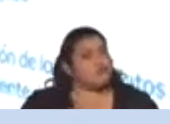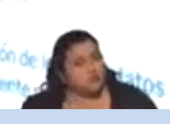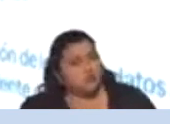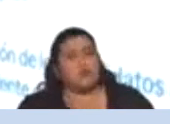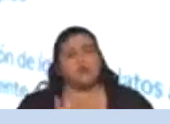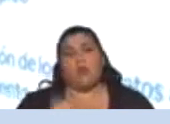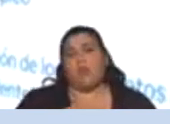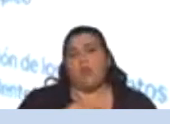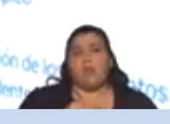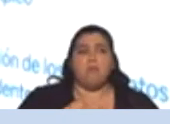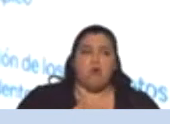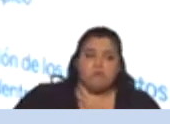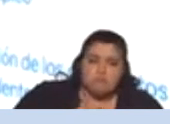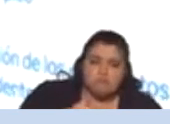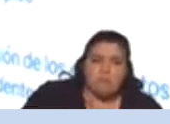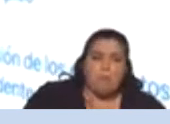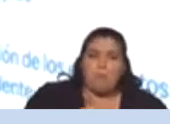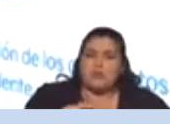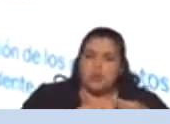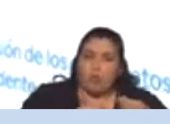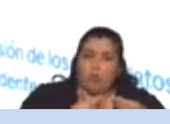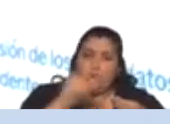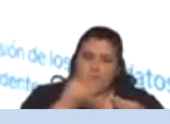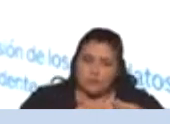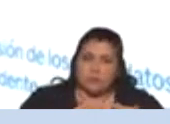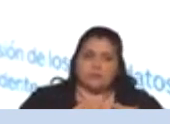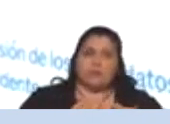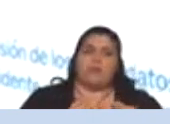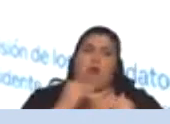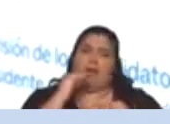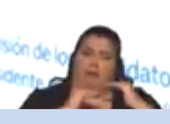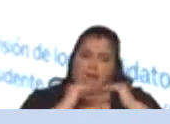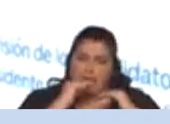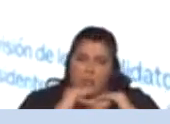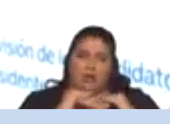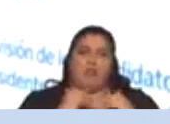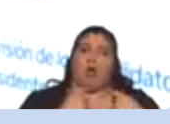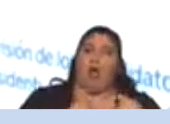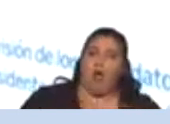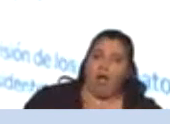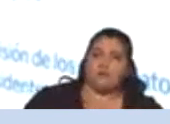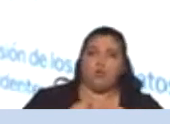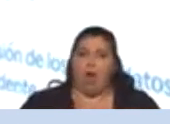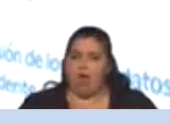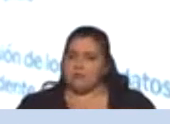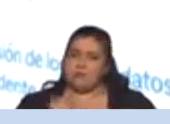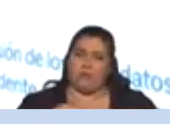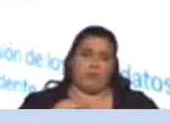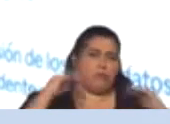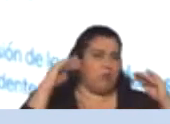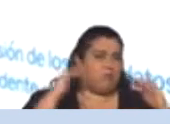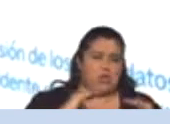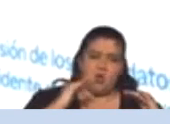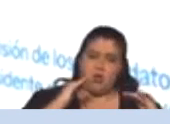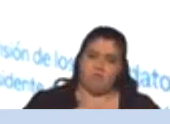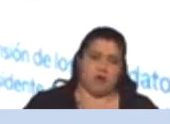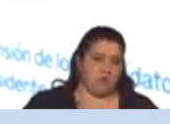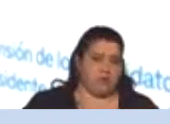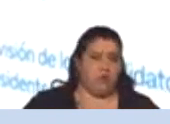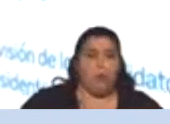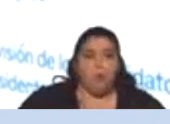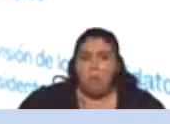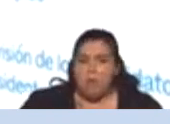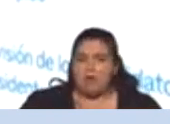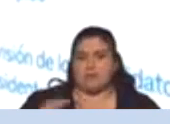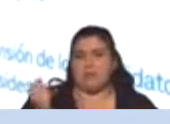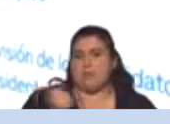presupuesto equilibrado tenemos que bajar el gasto público y tenemos que tener un banco central independiente que deje de ser el cajero automático